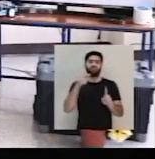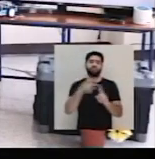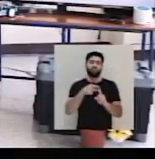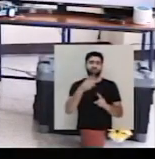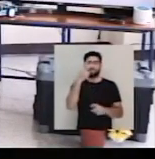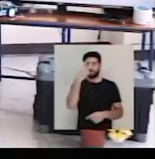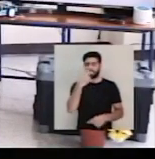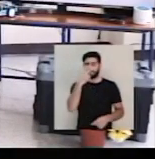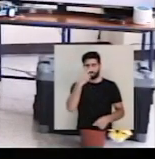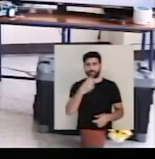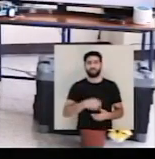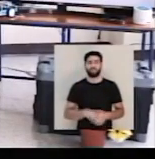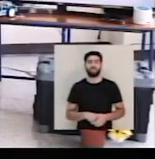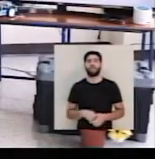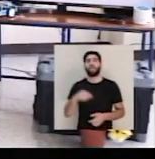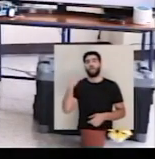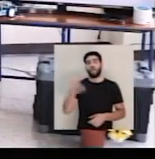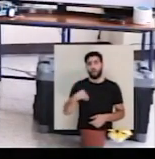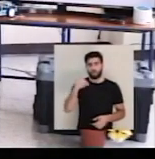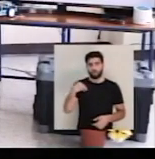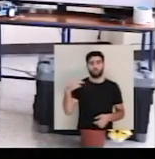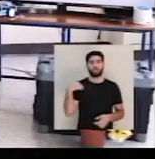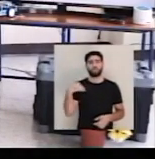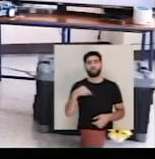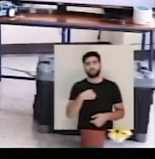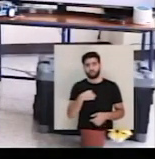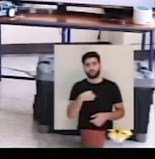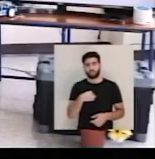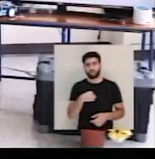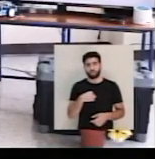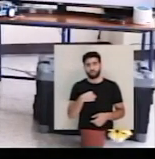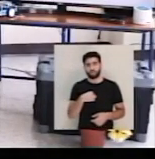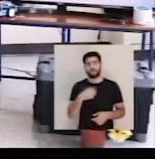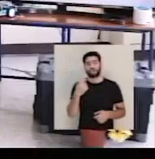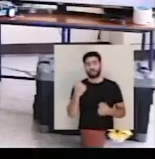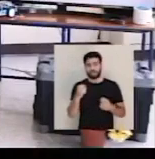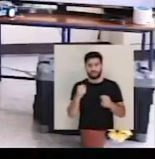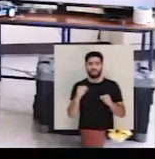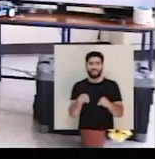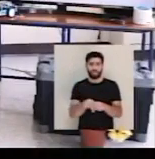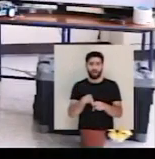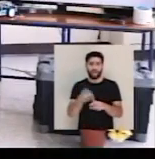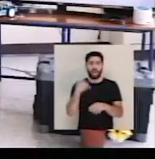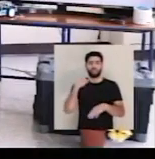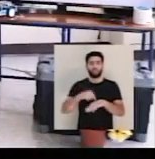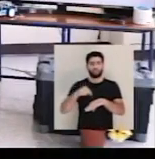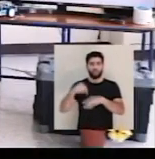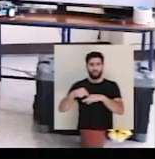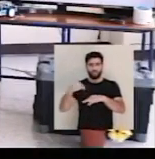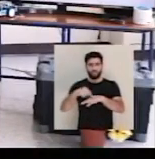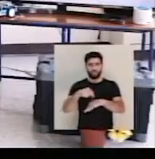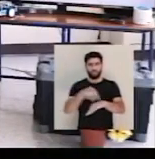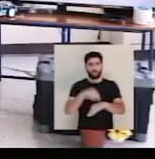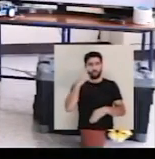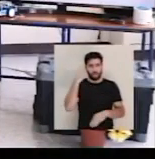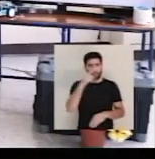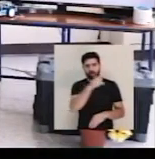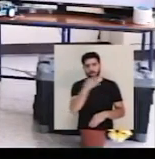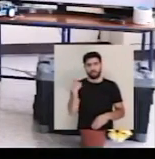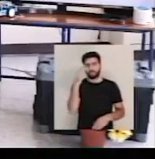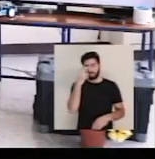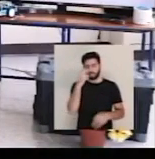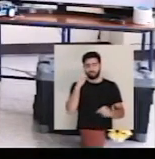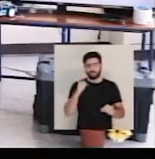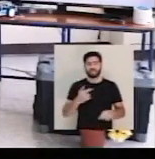para personas con ceguera. Hoy vamos a hacer, lo vamos a puntear para que los niños o los estudiantes